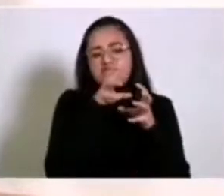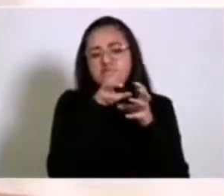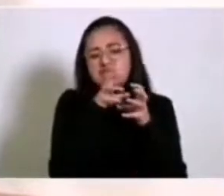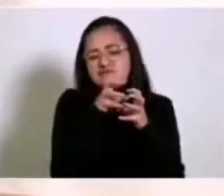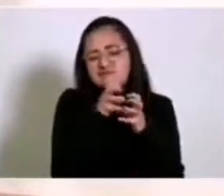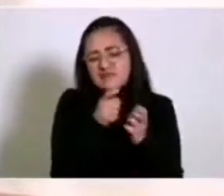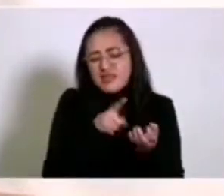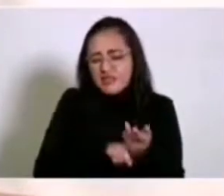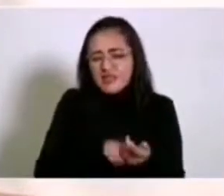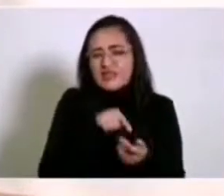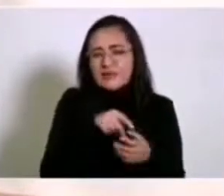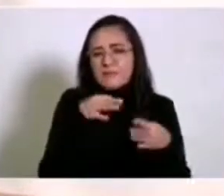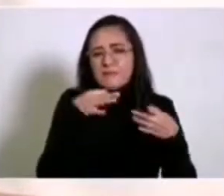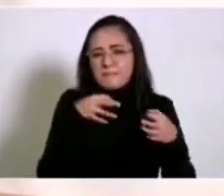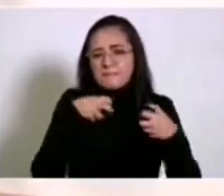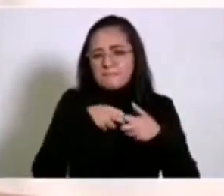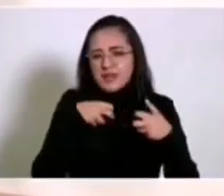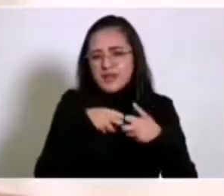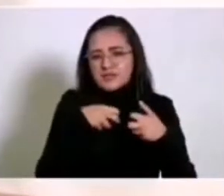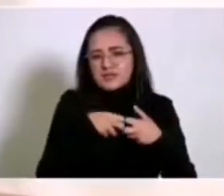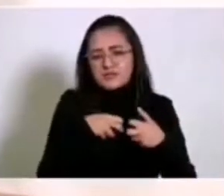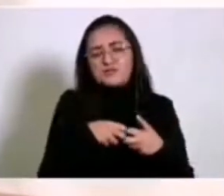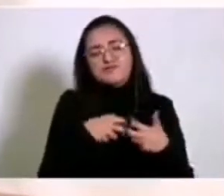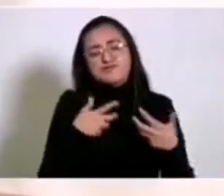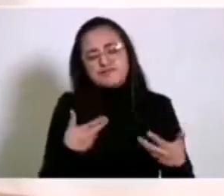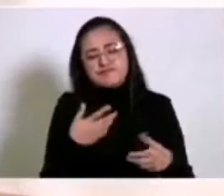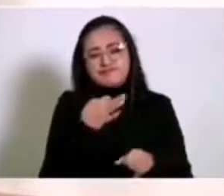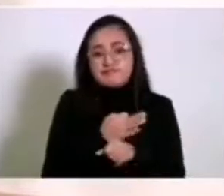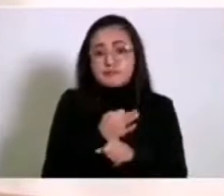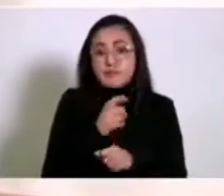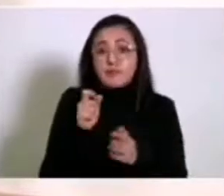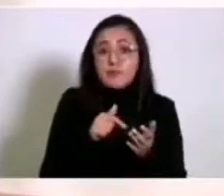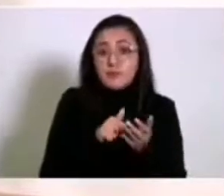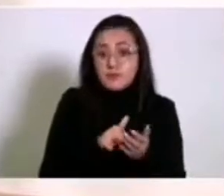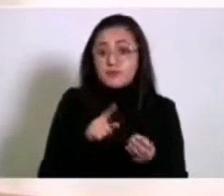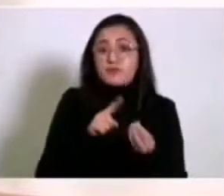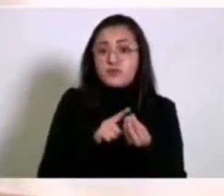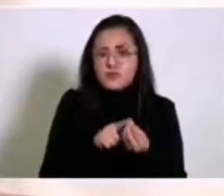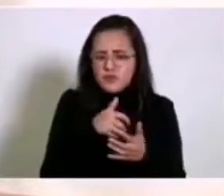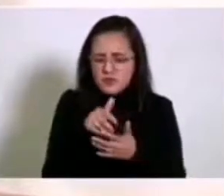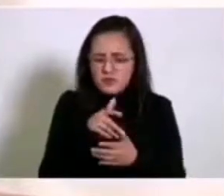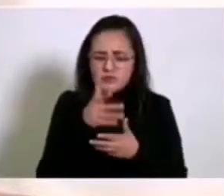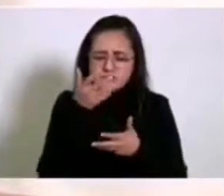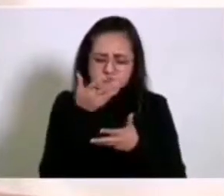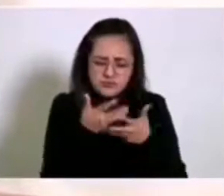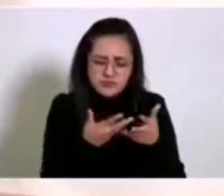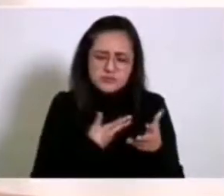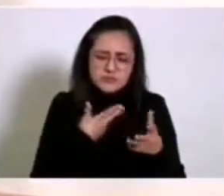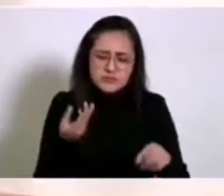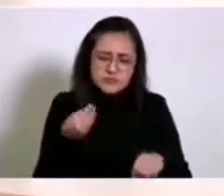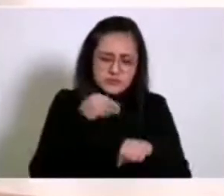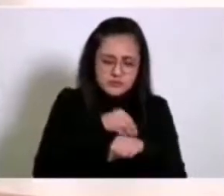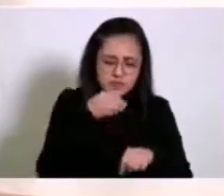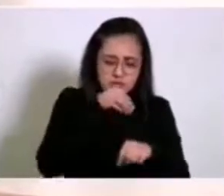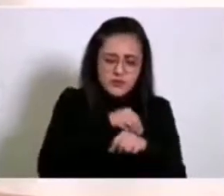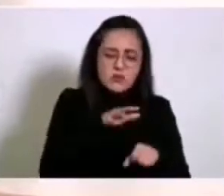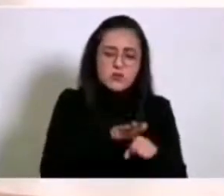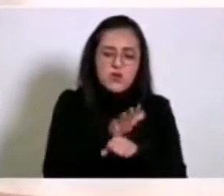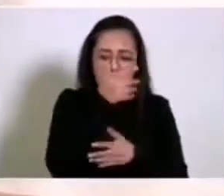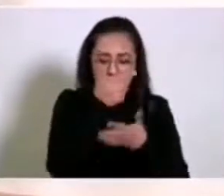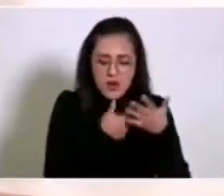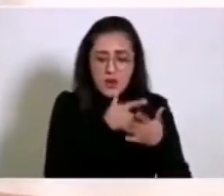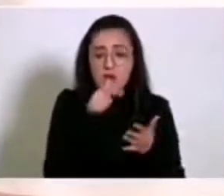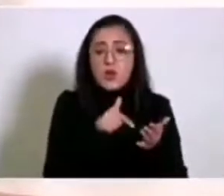nos ha hecho efectuar un análisis sistemático de saber en qué parte del catálogo y número de inventario se tiene que colocar y cuál sería su